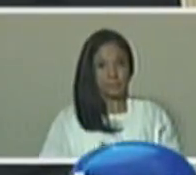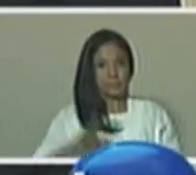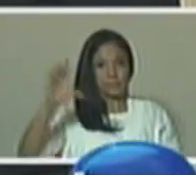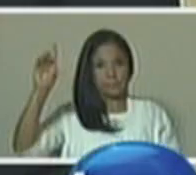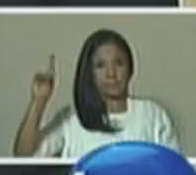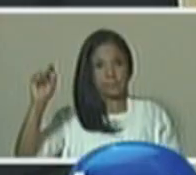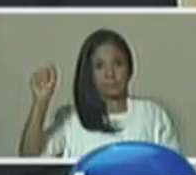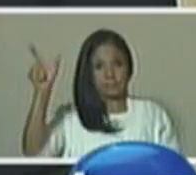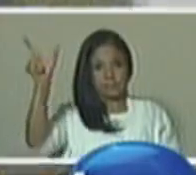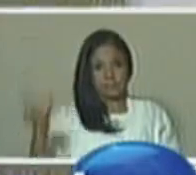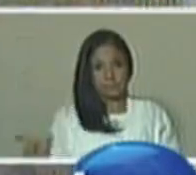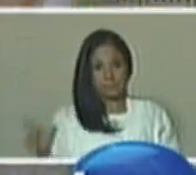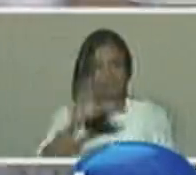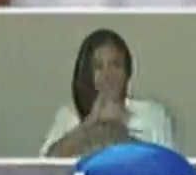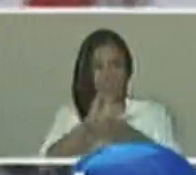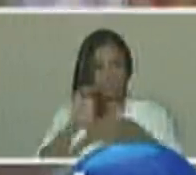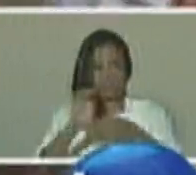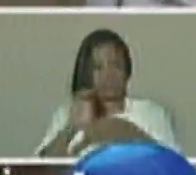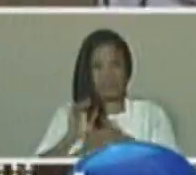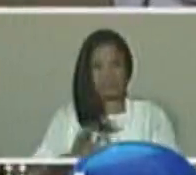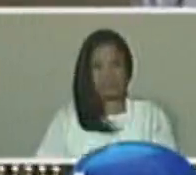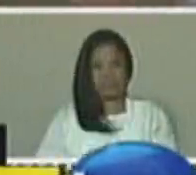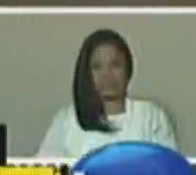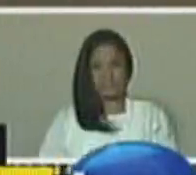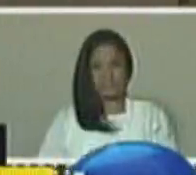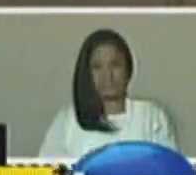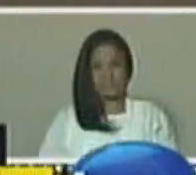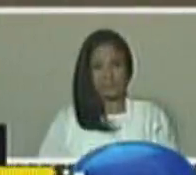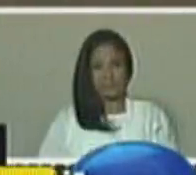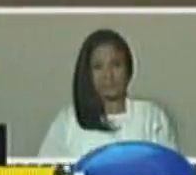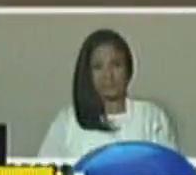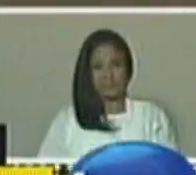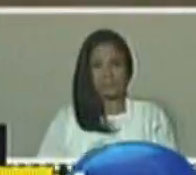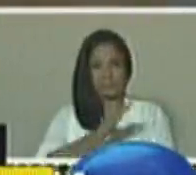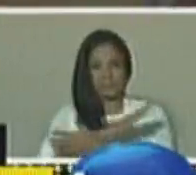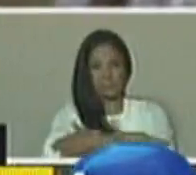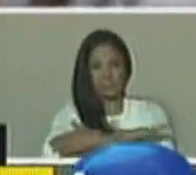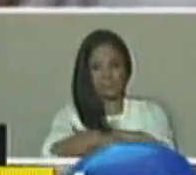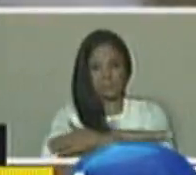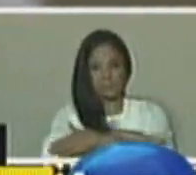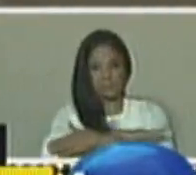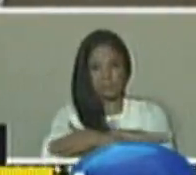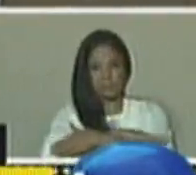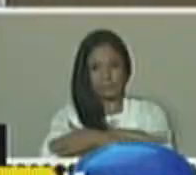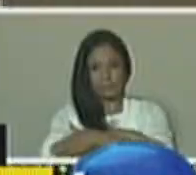Daniel Araúz de Coclé. Coclé, cuarto lugar, felicitaciones.